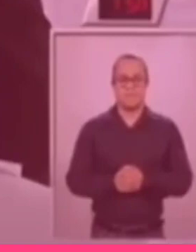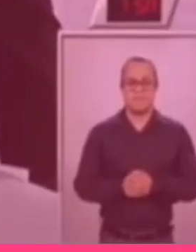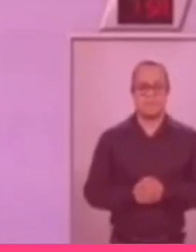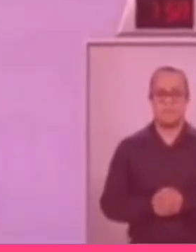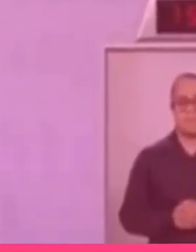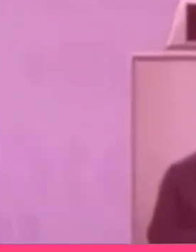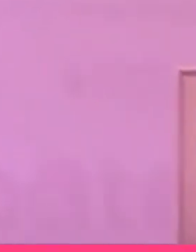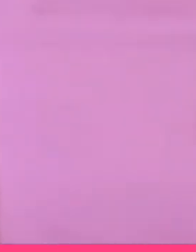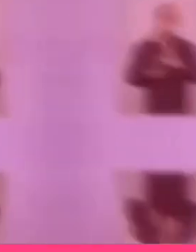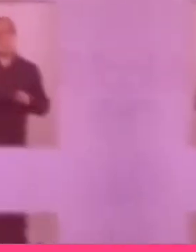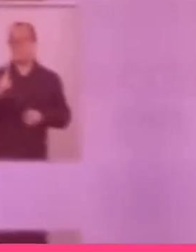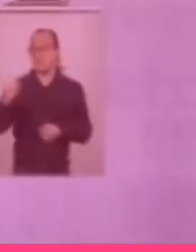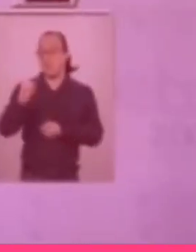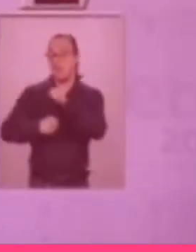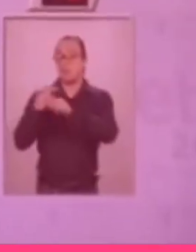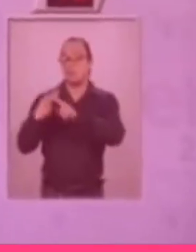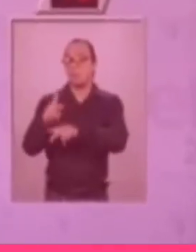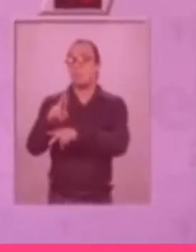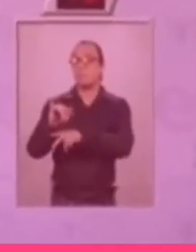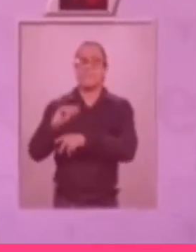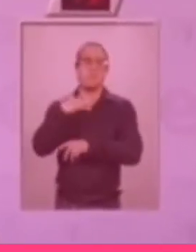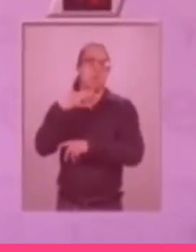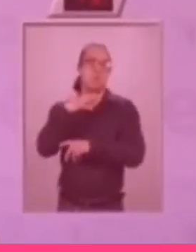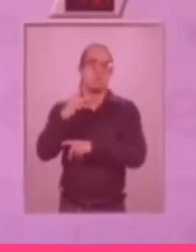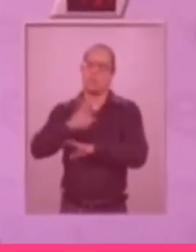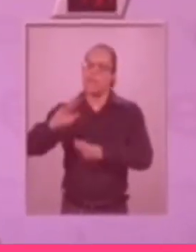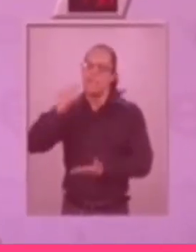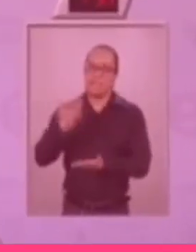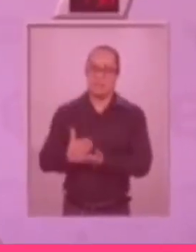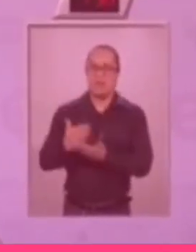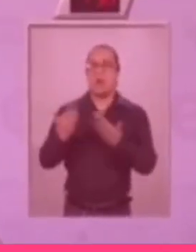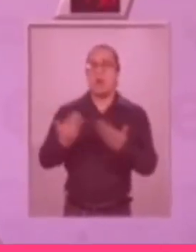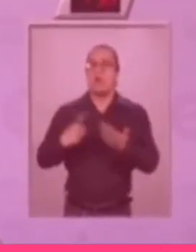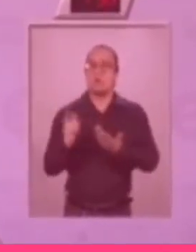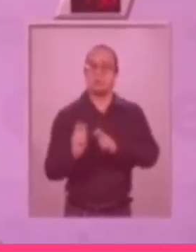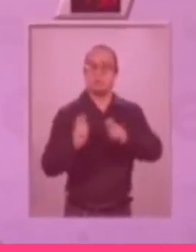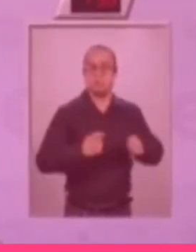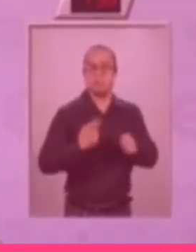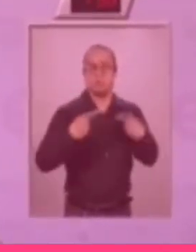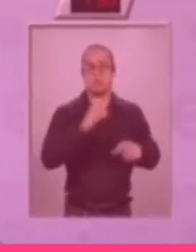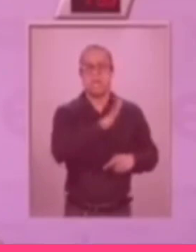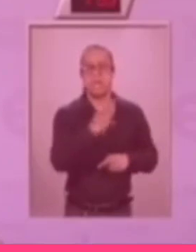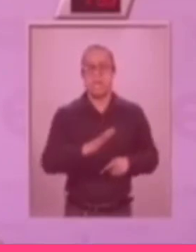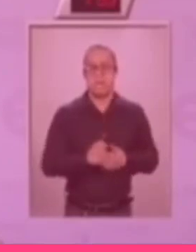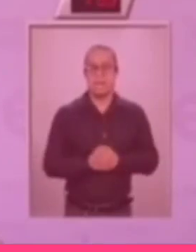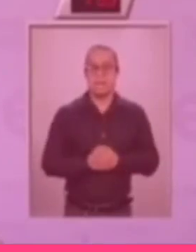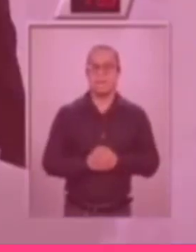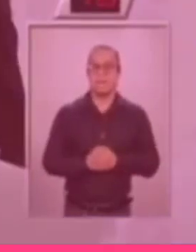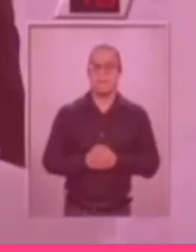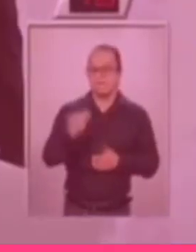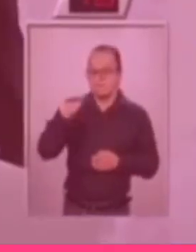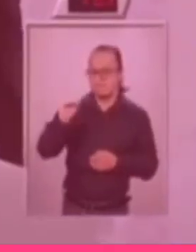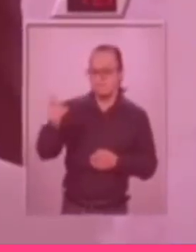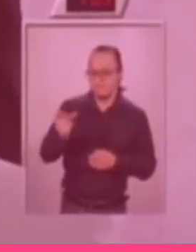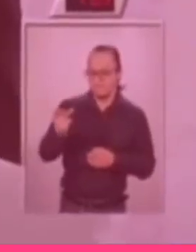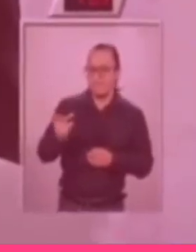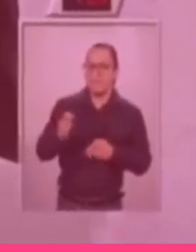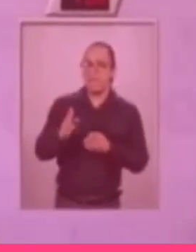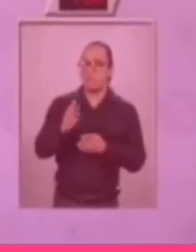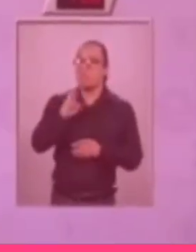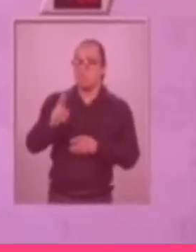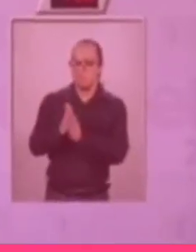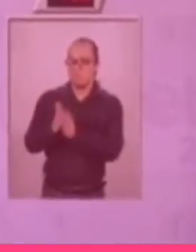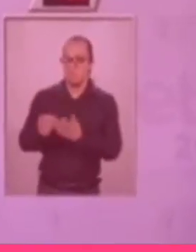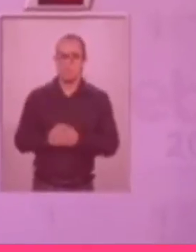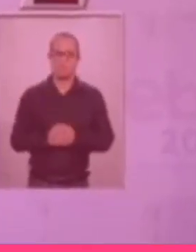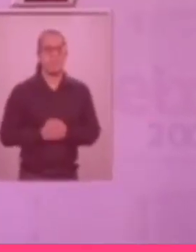eso es algo muy importante y quienes se van a encargar no es una, son todas las ciudadanas. Sí, le pido que me responda la pregunta de cultura y recreación. Efectivamente, mira, la